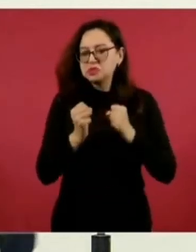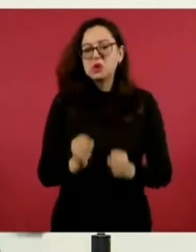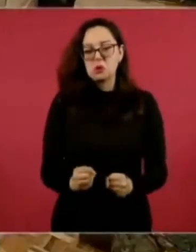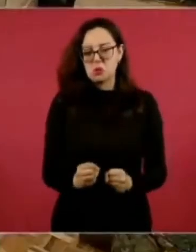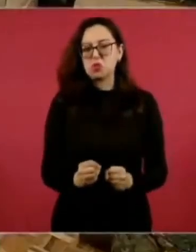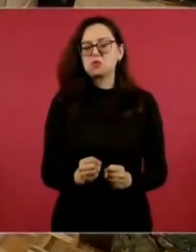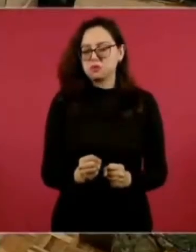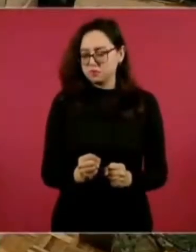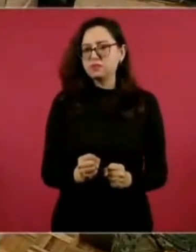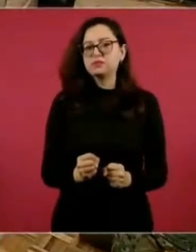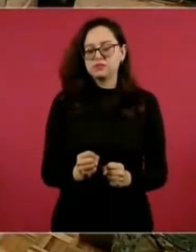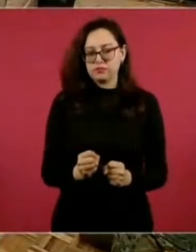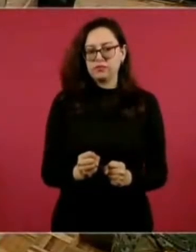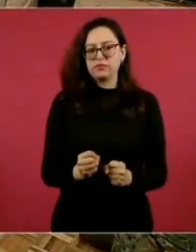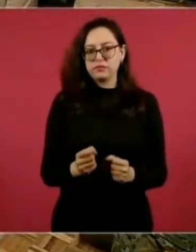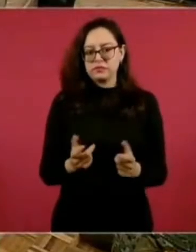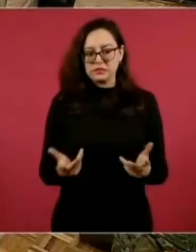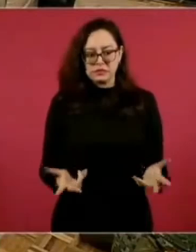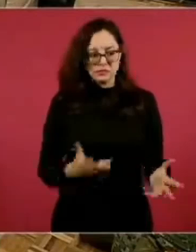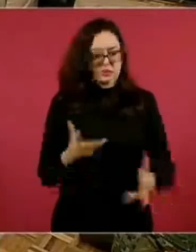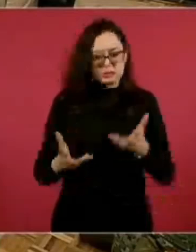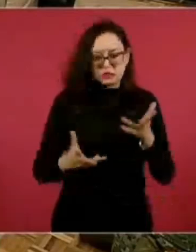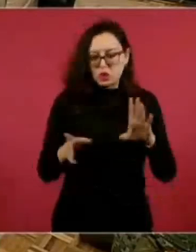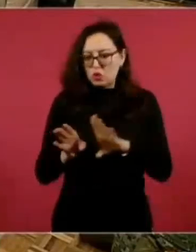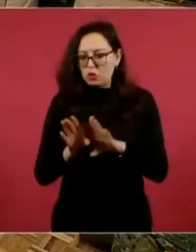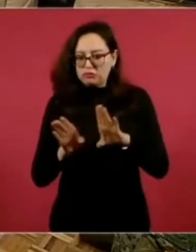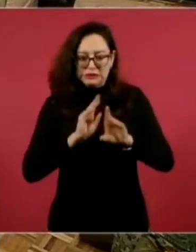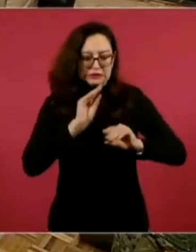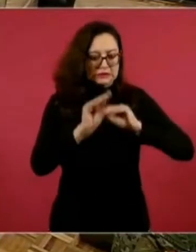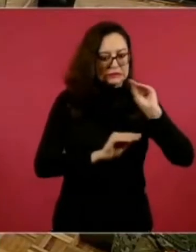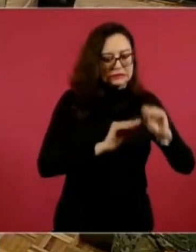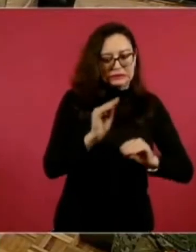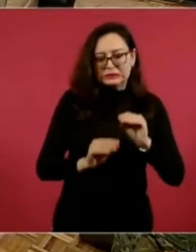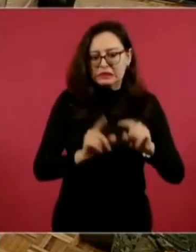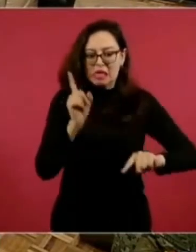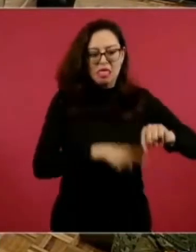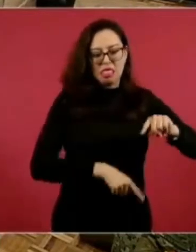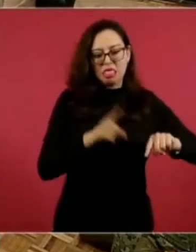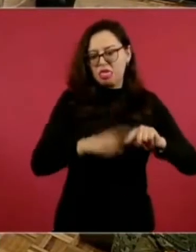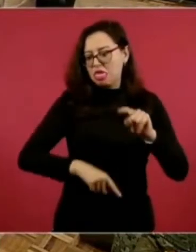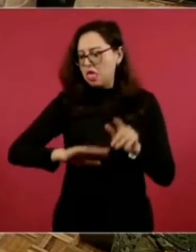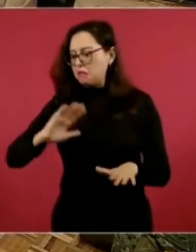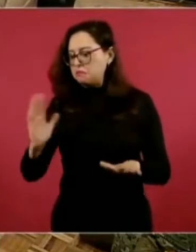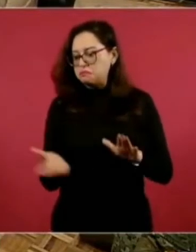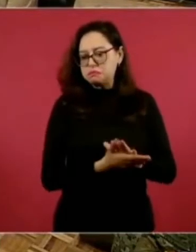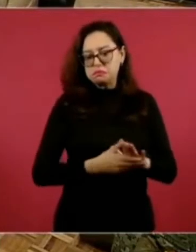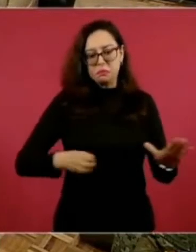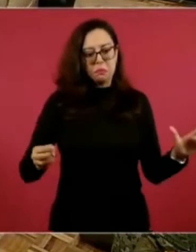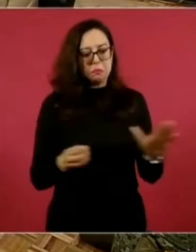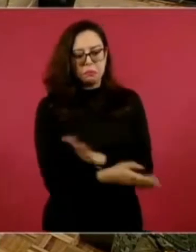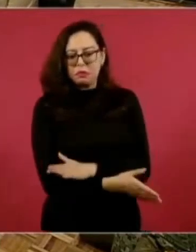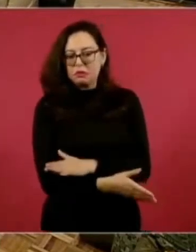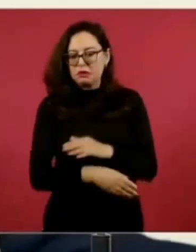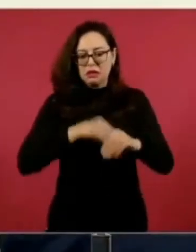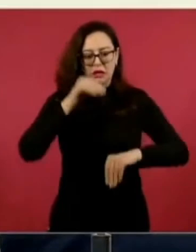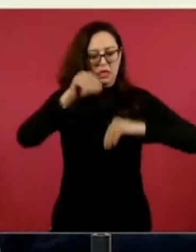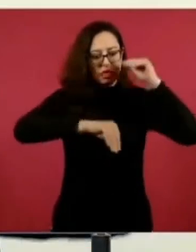que fueron los que querían darle carpetazo al asunto con la llamada verdad histórica de